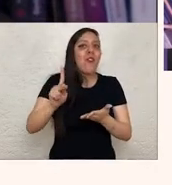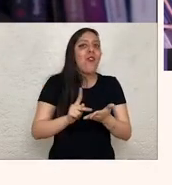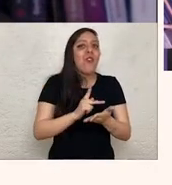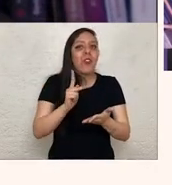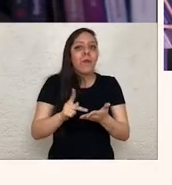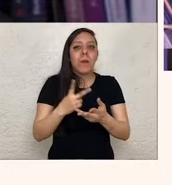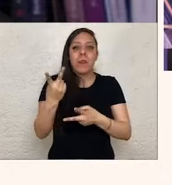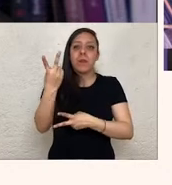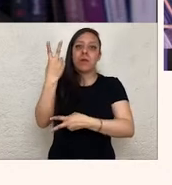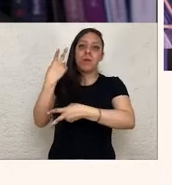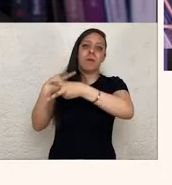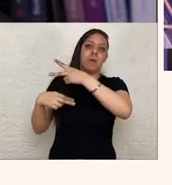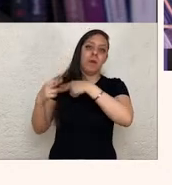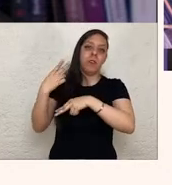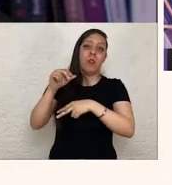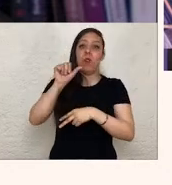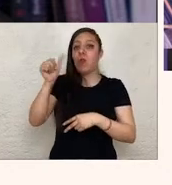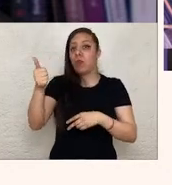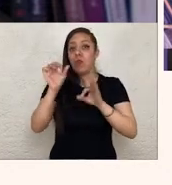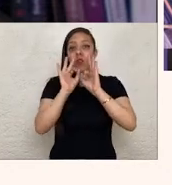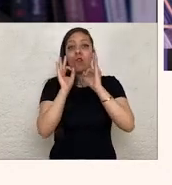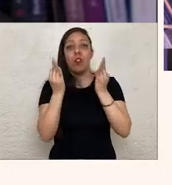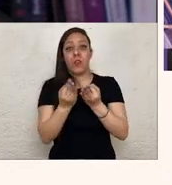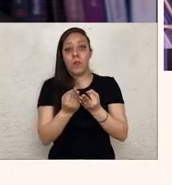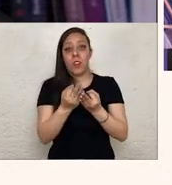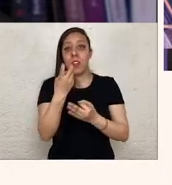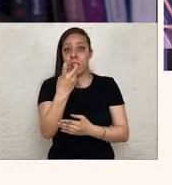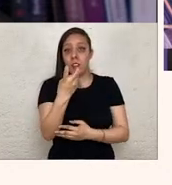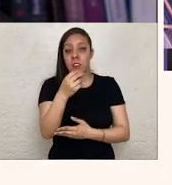regresar de otra manera